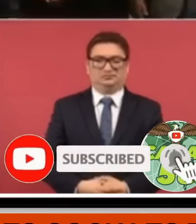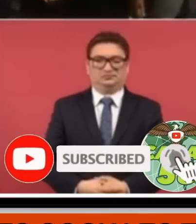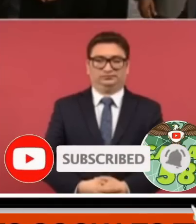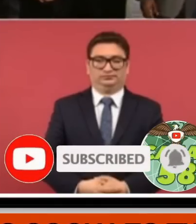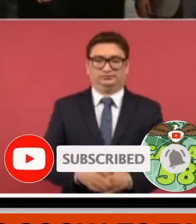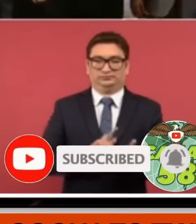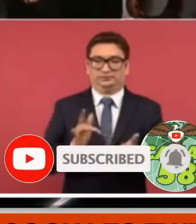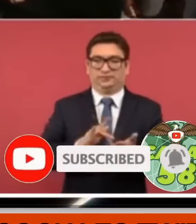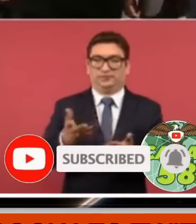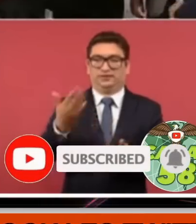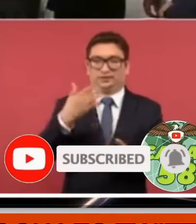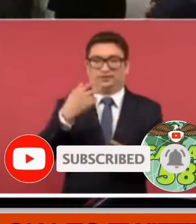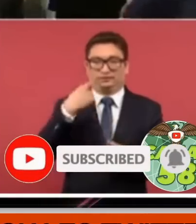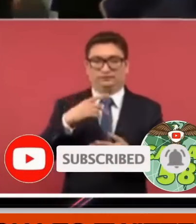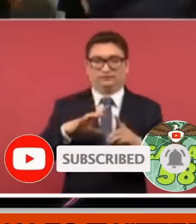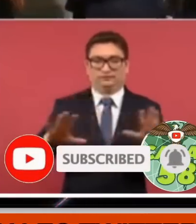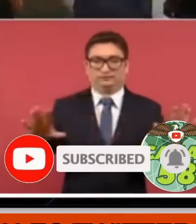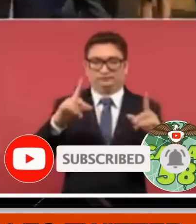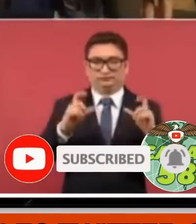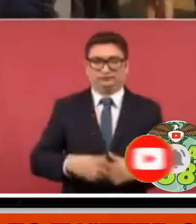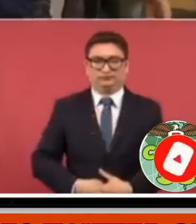A ver, vengas.